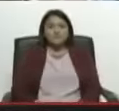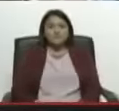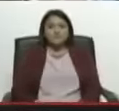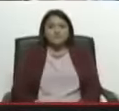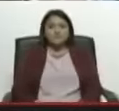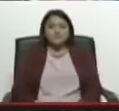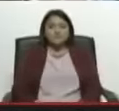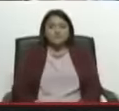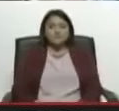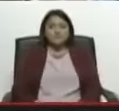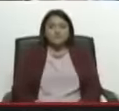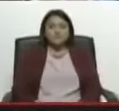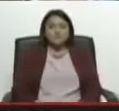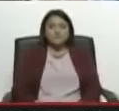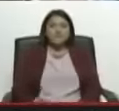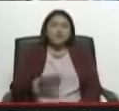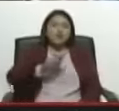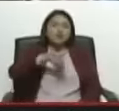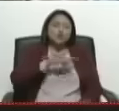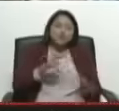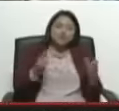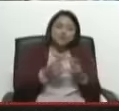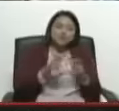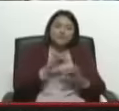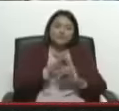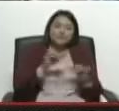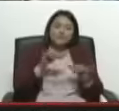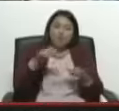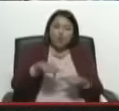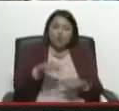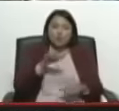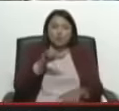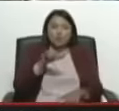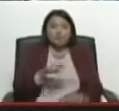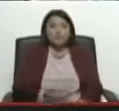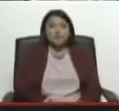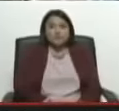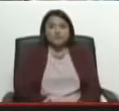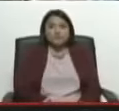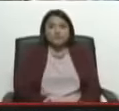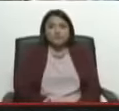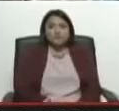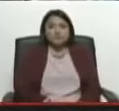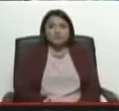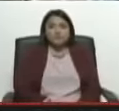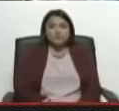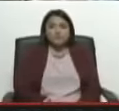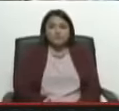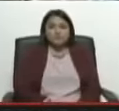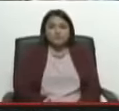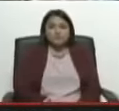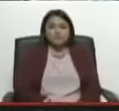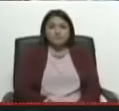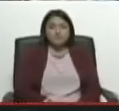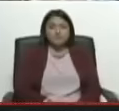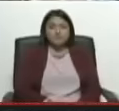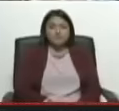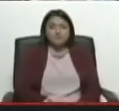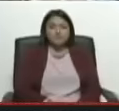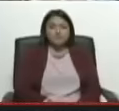Hemos culminado la sesión del día de hoy, donde y de estas